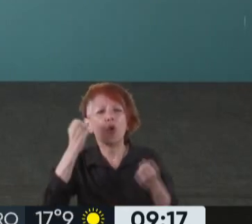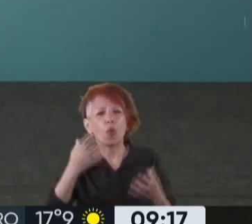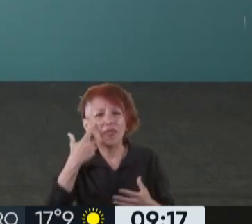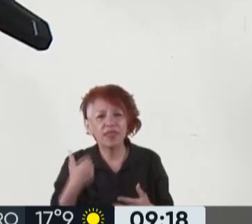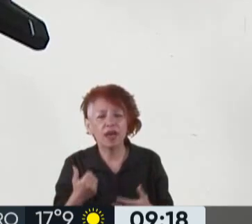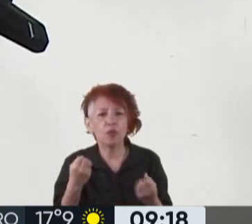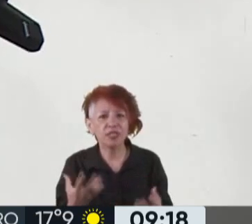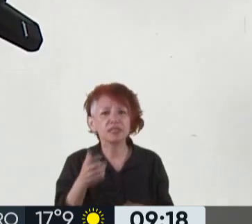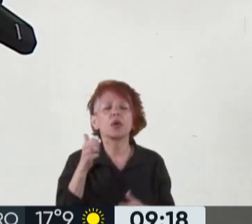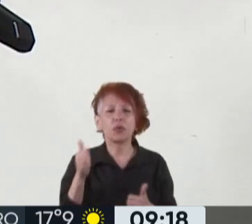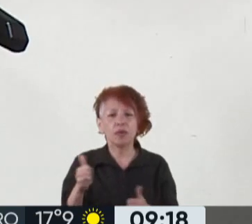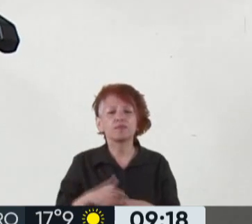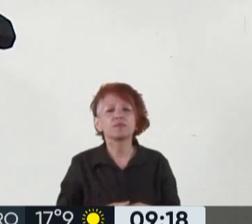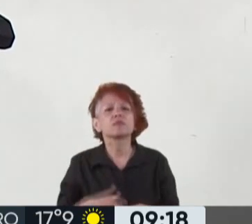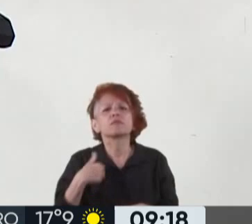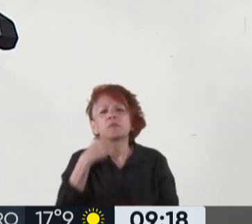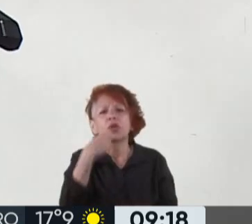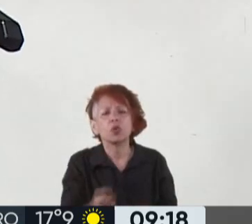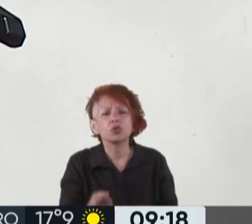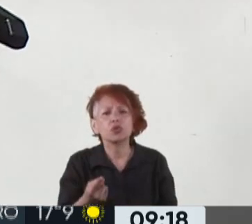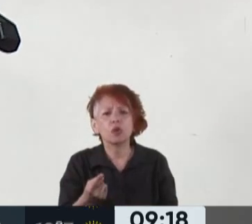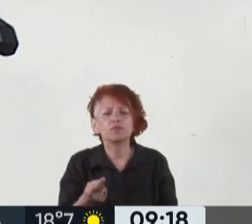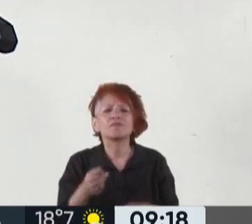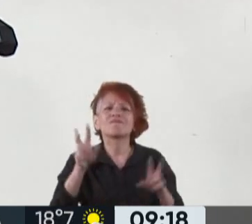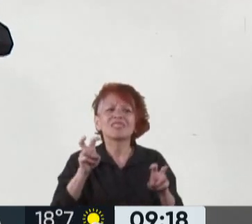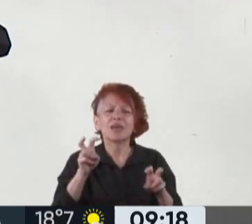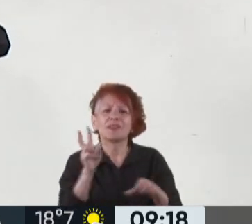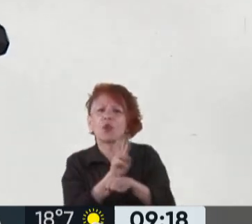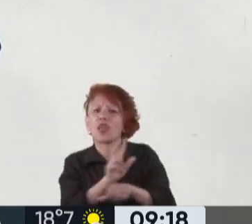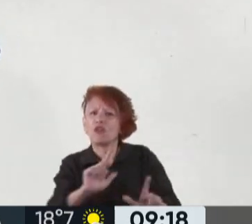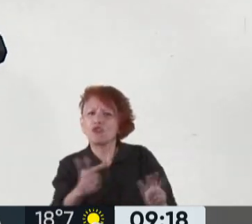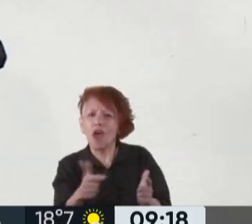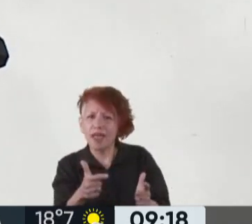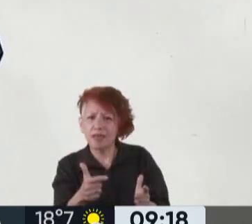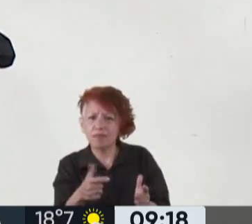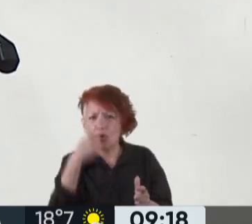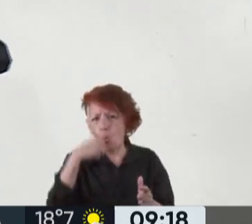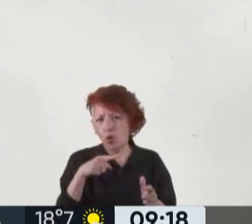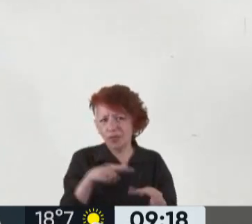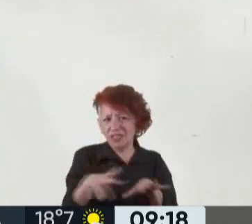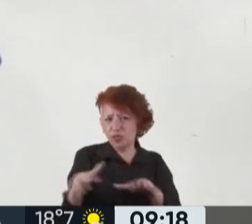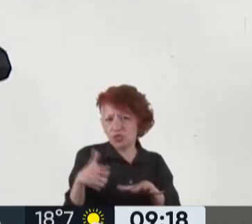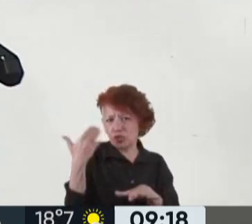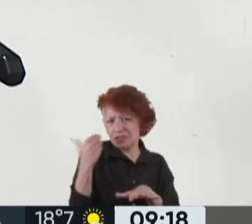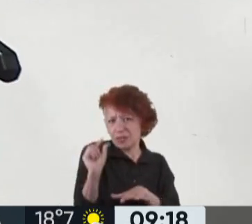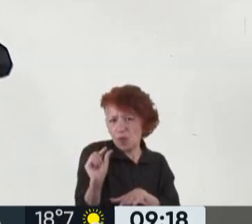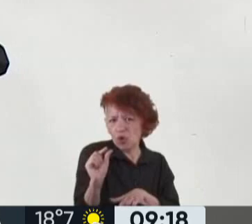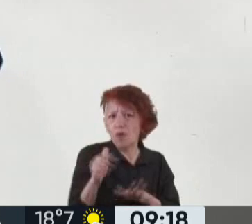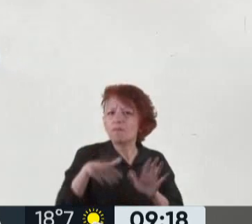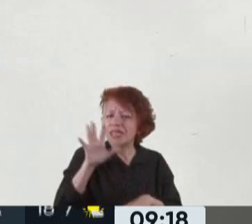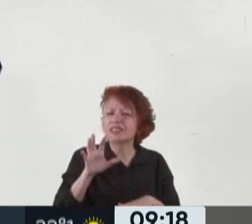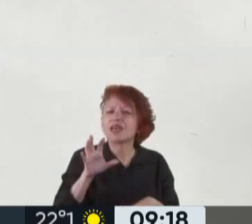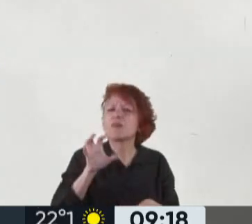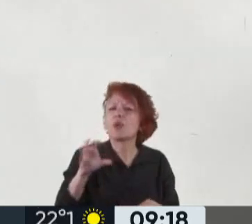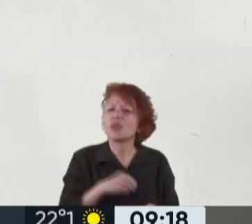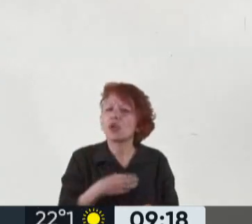Bien, ¿vos? Quería consultarla por el tema de la inseguridad, particularmente últimos casos que se han sucedido, bueno, en particular en la provincia de Buenos